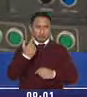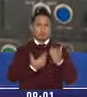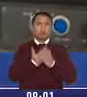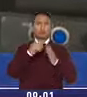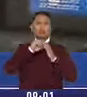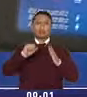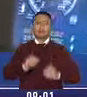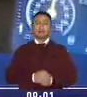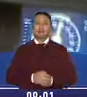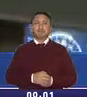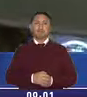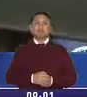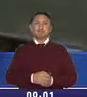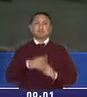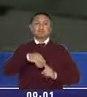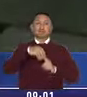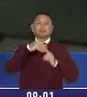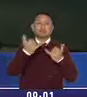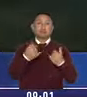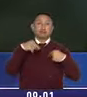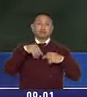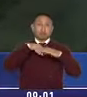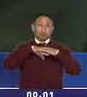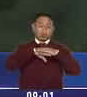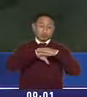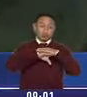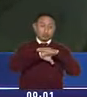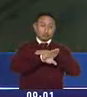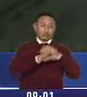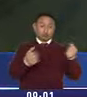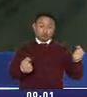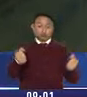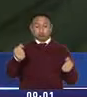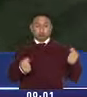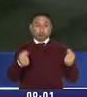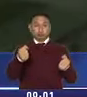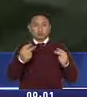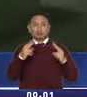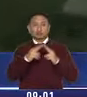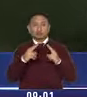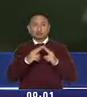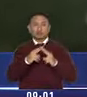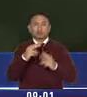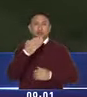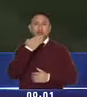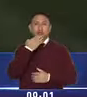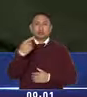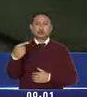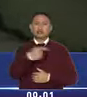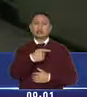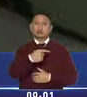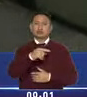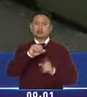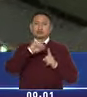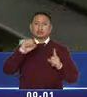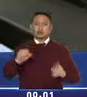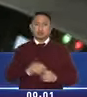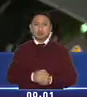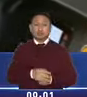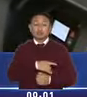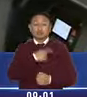de transporte. Como primicia, estamos en este momento entrando también a la cabina para conocer un poquito de cómo es el sistema, y vemos